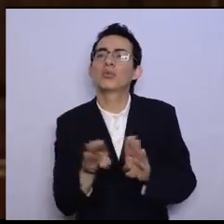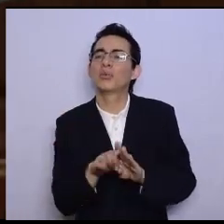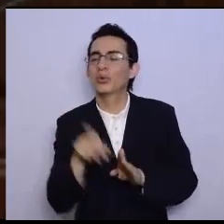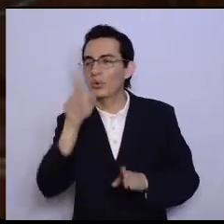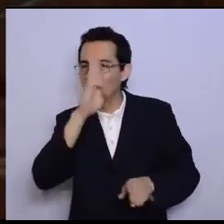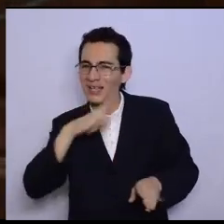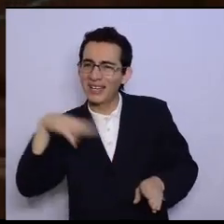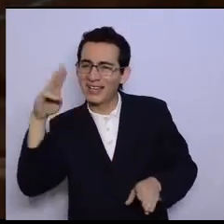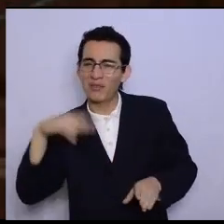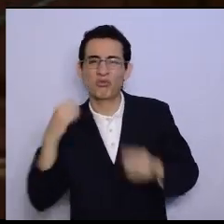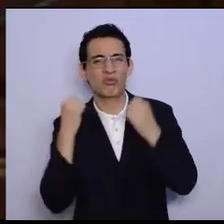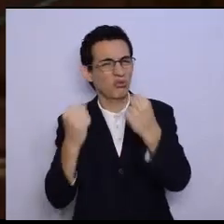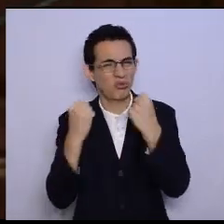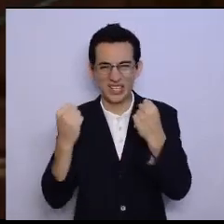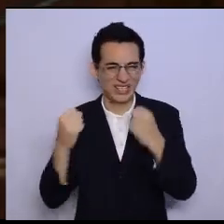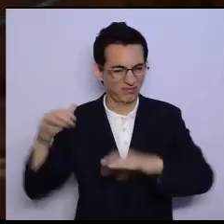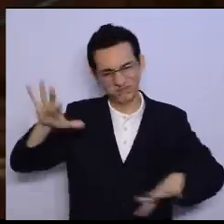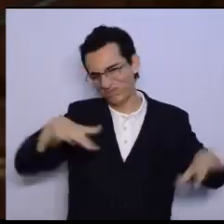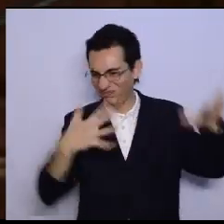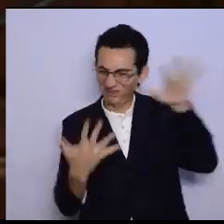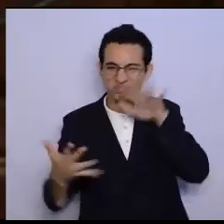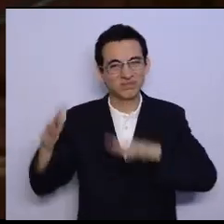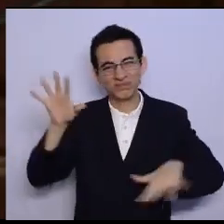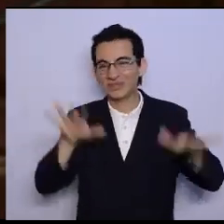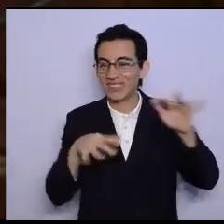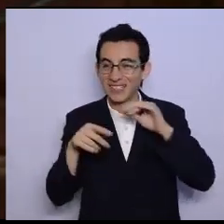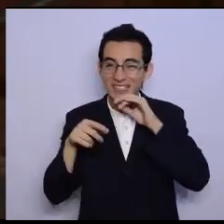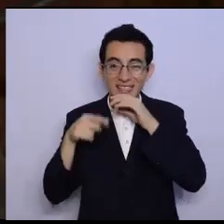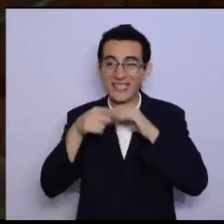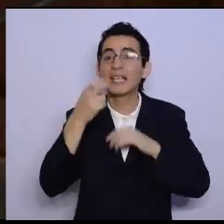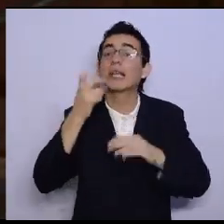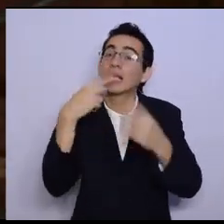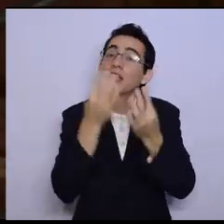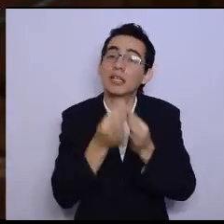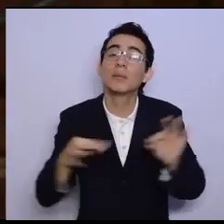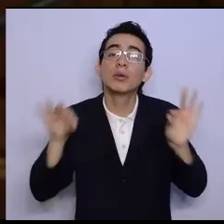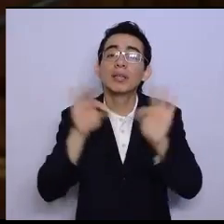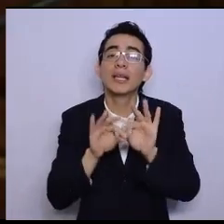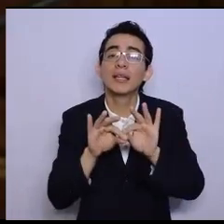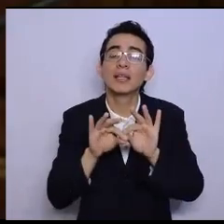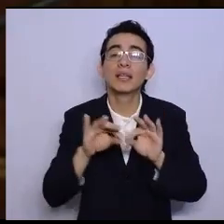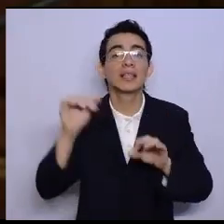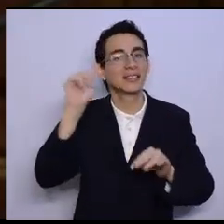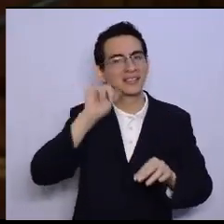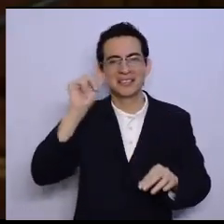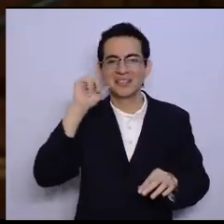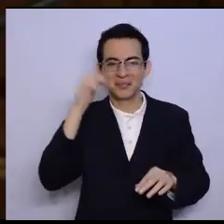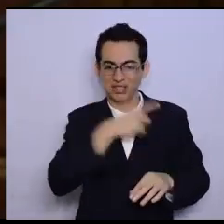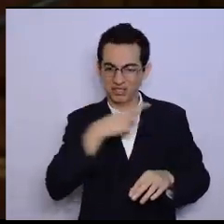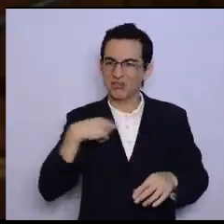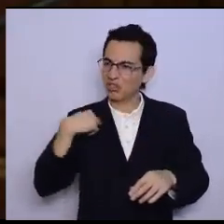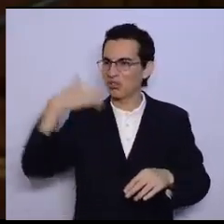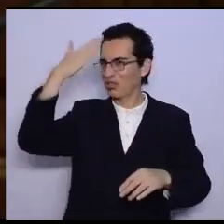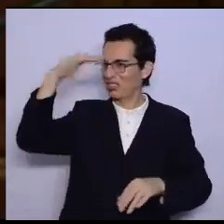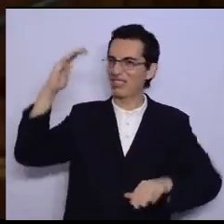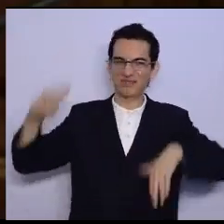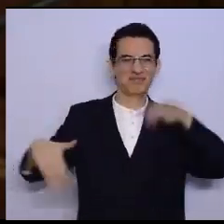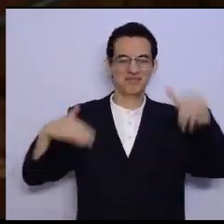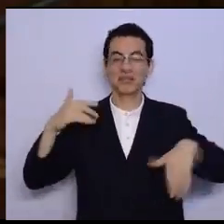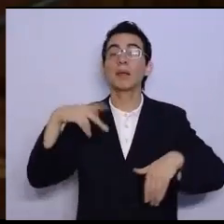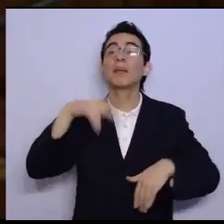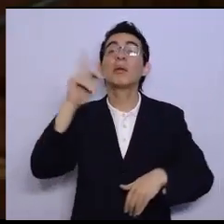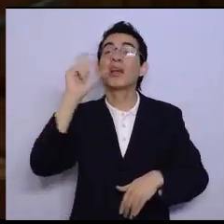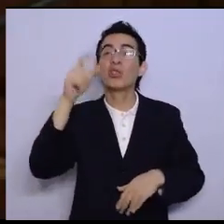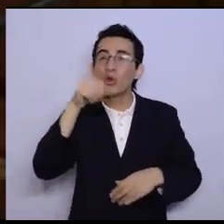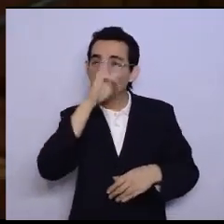Los nadadores más prodigiosos que se han encontrado en una situación así, muchos se han ahogado. ¿Y